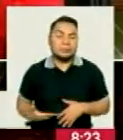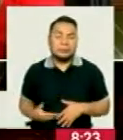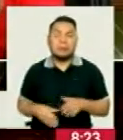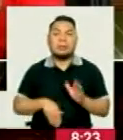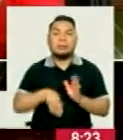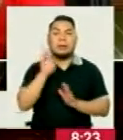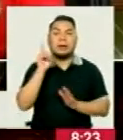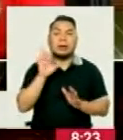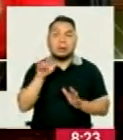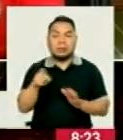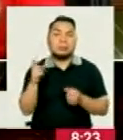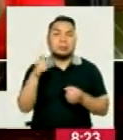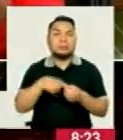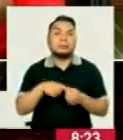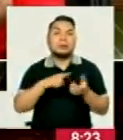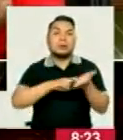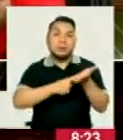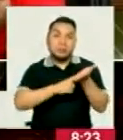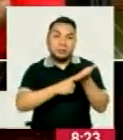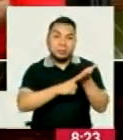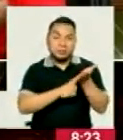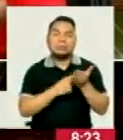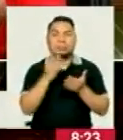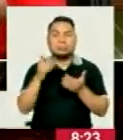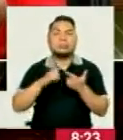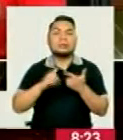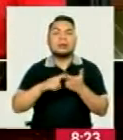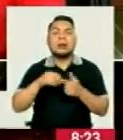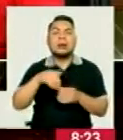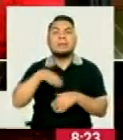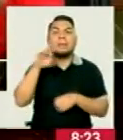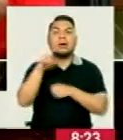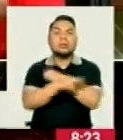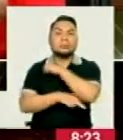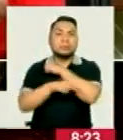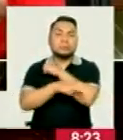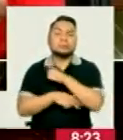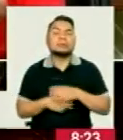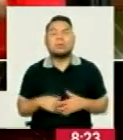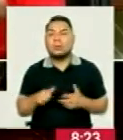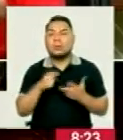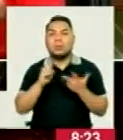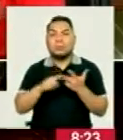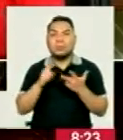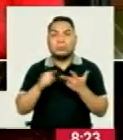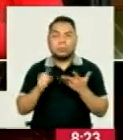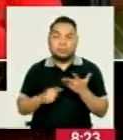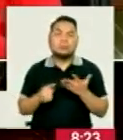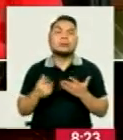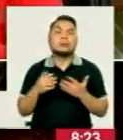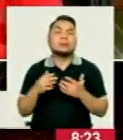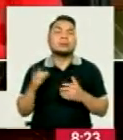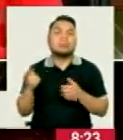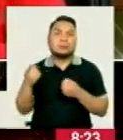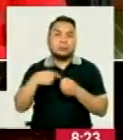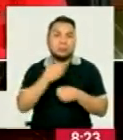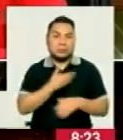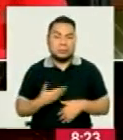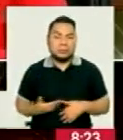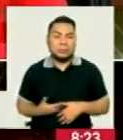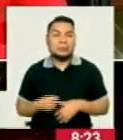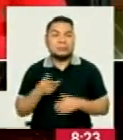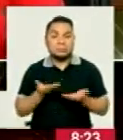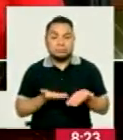ahí participa RENIEP, Banco de la Nación y alguna otra entidad importante del Estado. Las caravanas